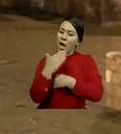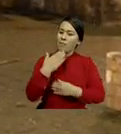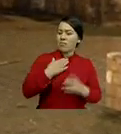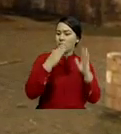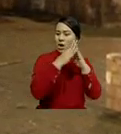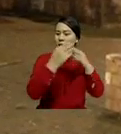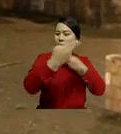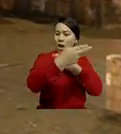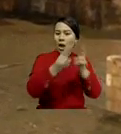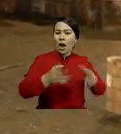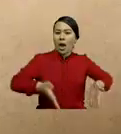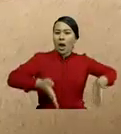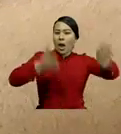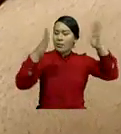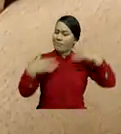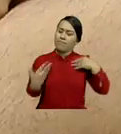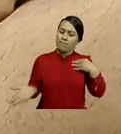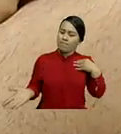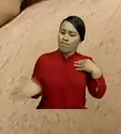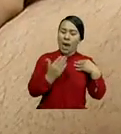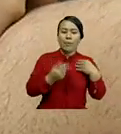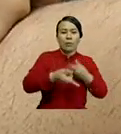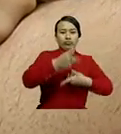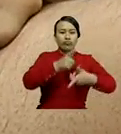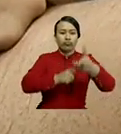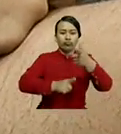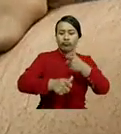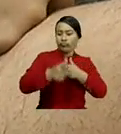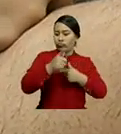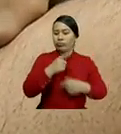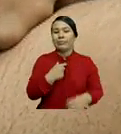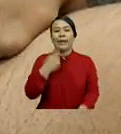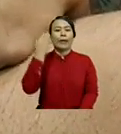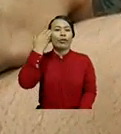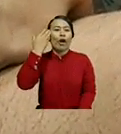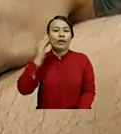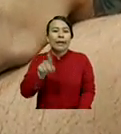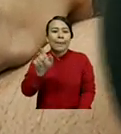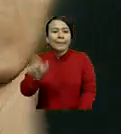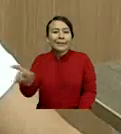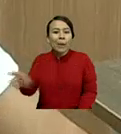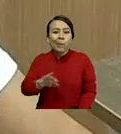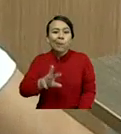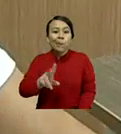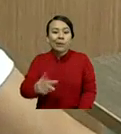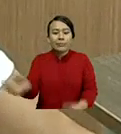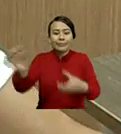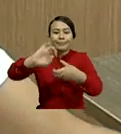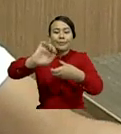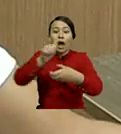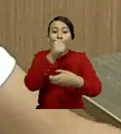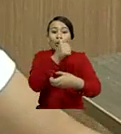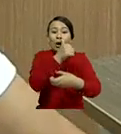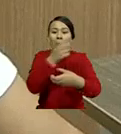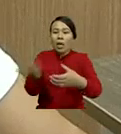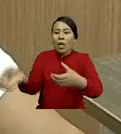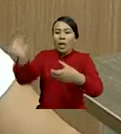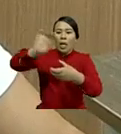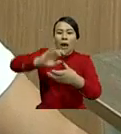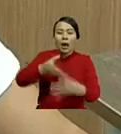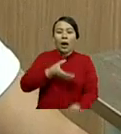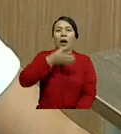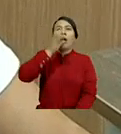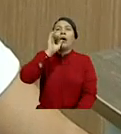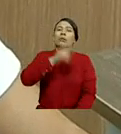sin pensar que sería escopolaminado y despojado de sus enseres. Y nosotros nos quedamos los tres con otros tres para seguir